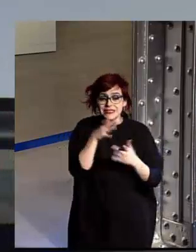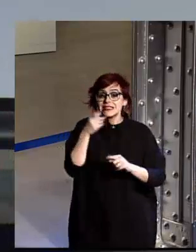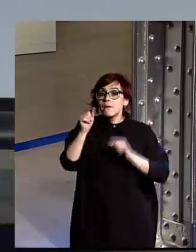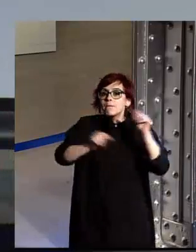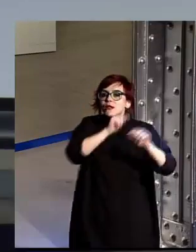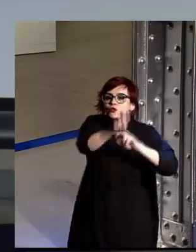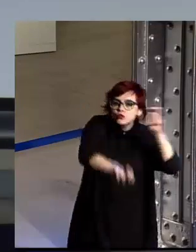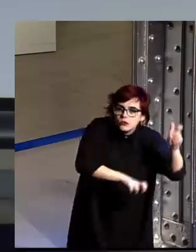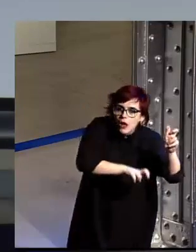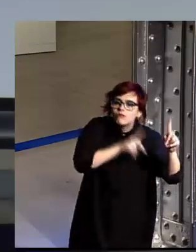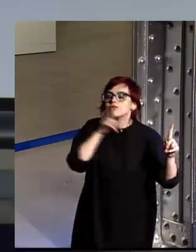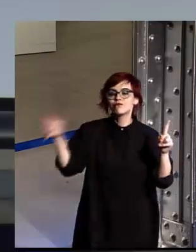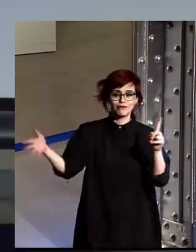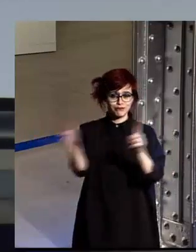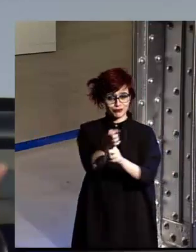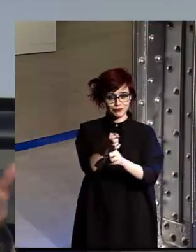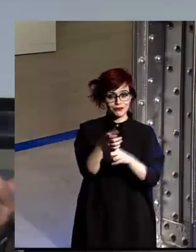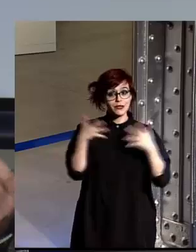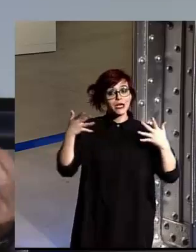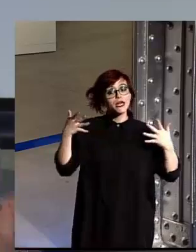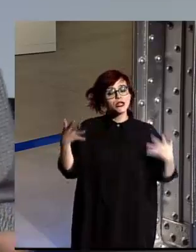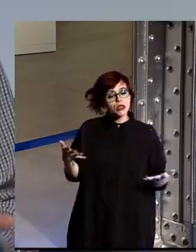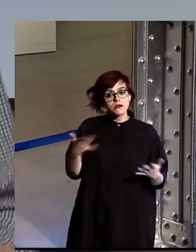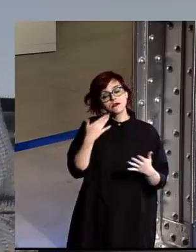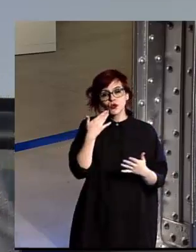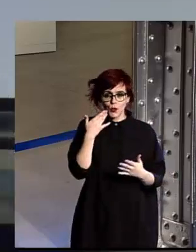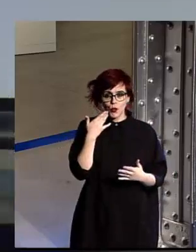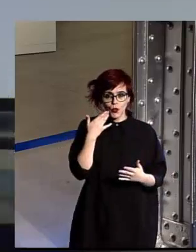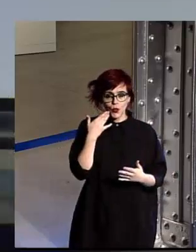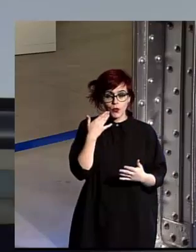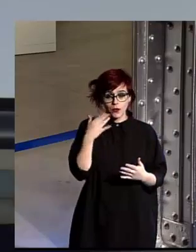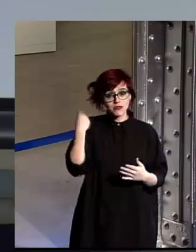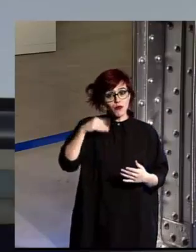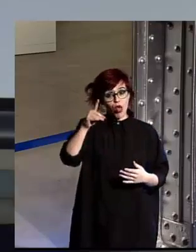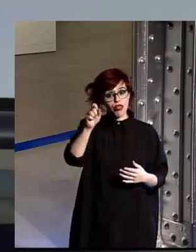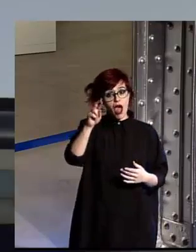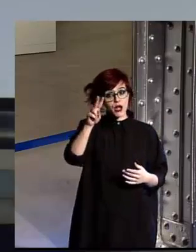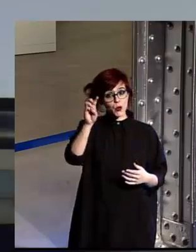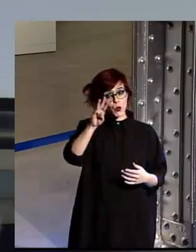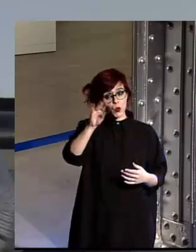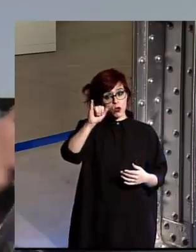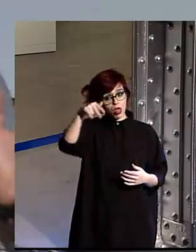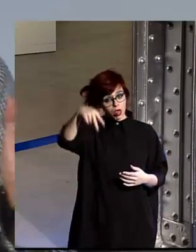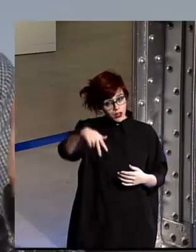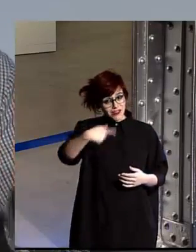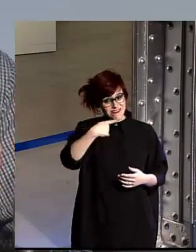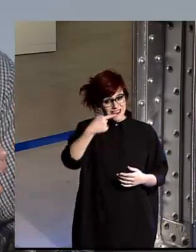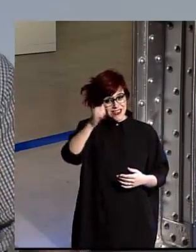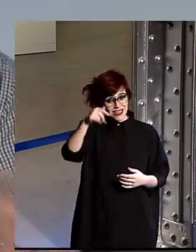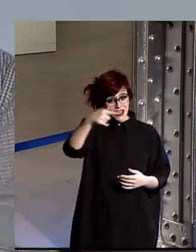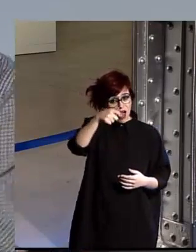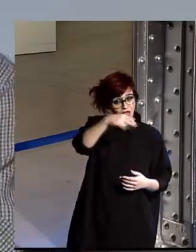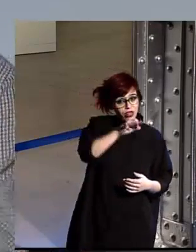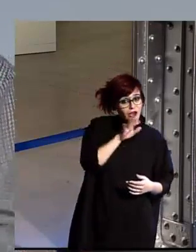se encuentran. Parece, por tanto, que son una consecuencia del gran Darwin, como decía antes Ignacio, que cada vez que hay